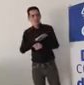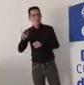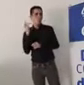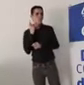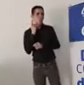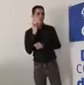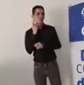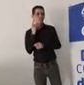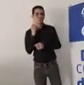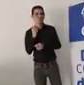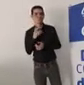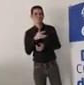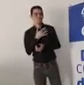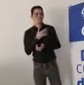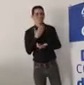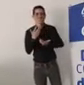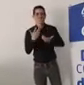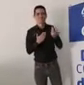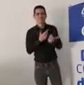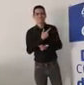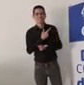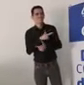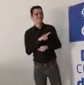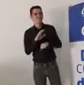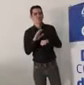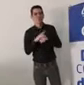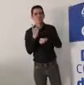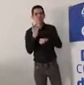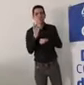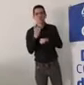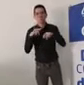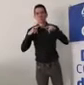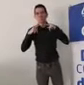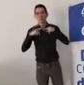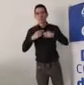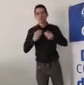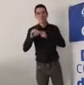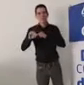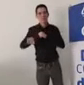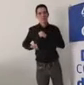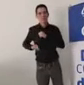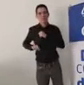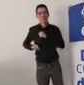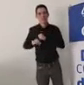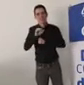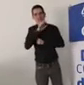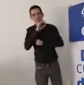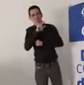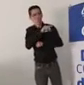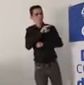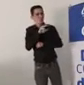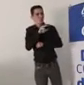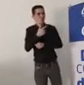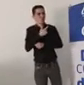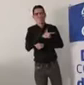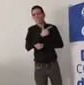hostil, un ambiente complejo. Hay unos intereses y unos poderes atrás que son muy difíciles de digerir. Y entonces dije, yo más